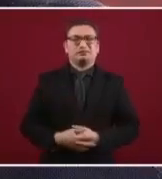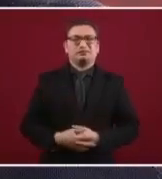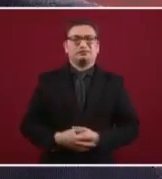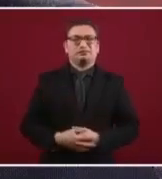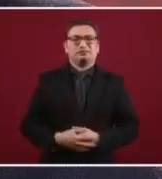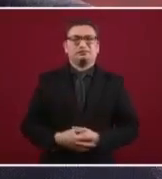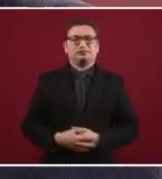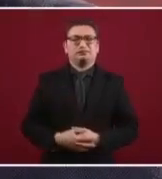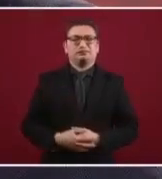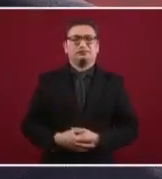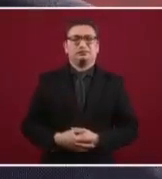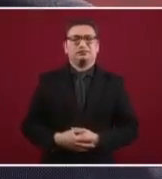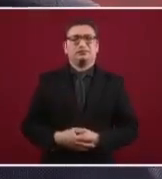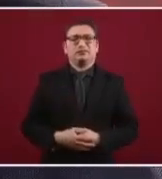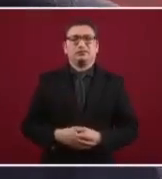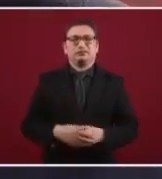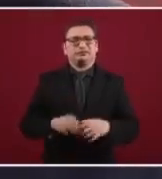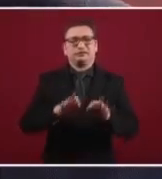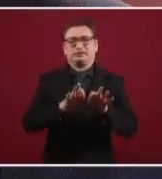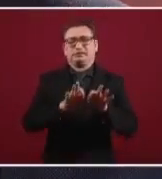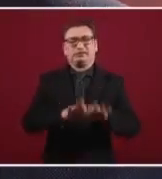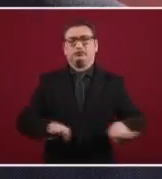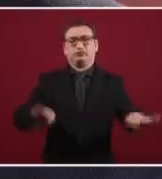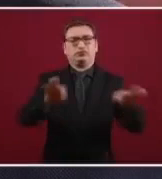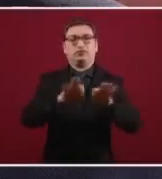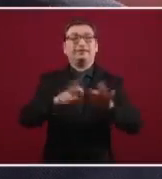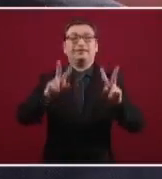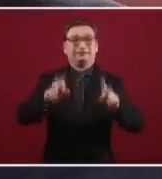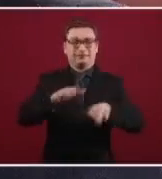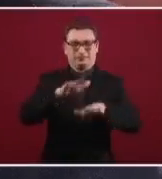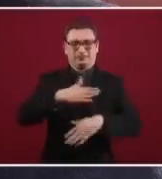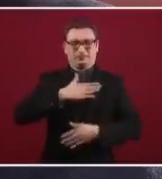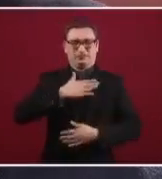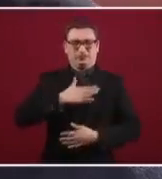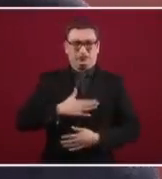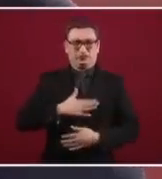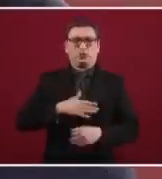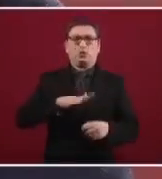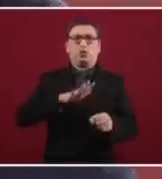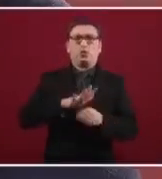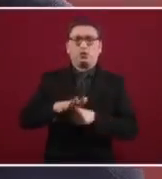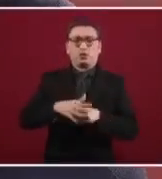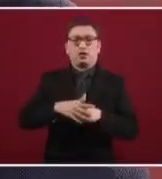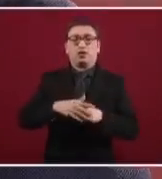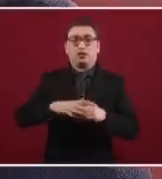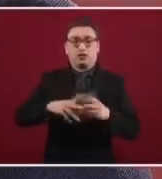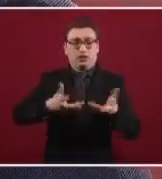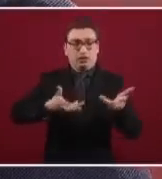es muy importante en términos de justicia evitar que se repitan